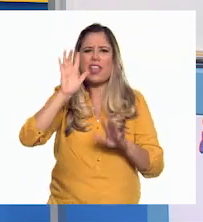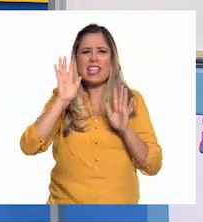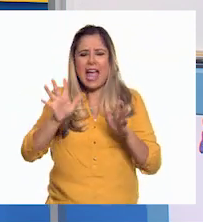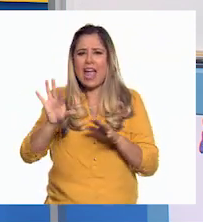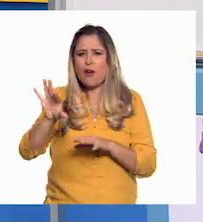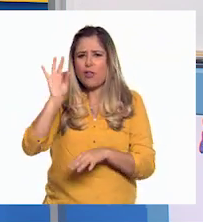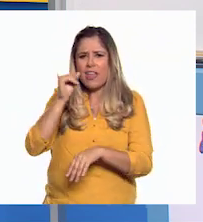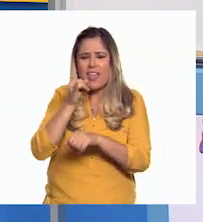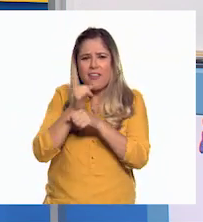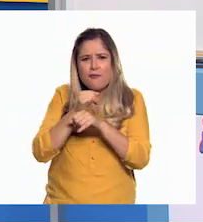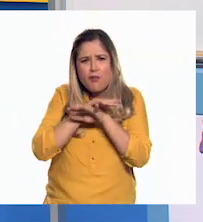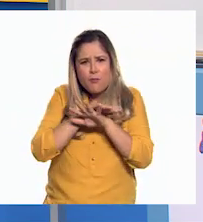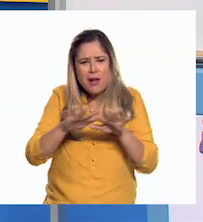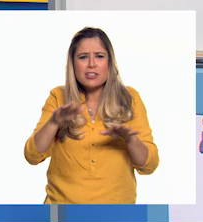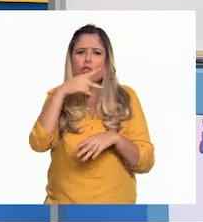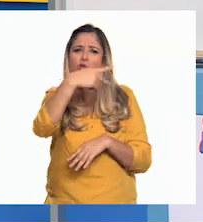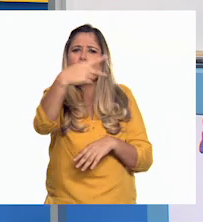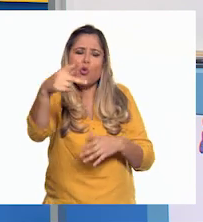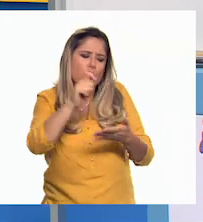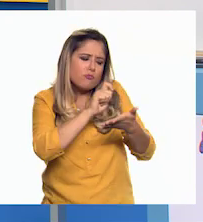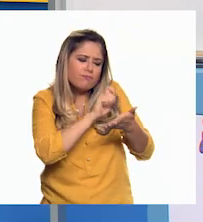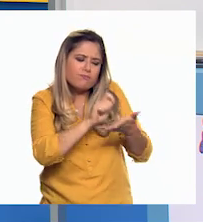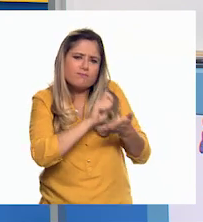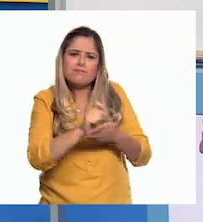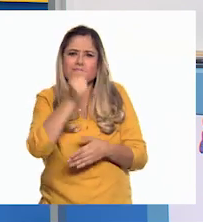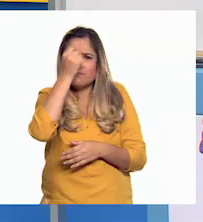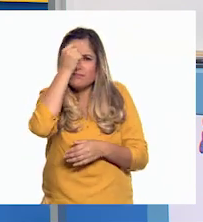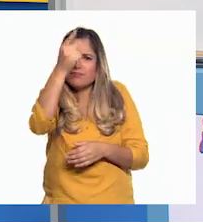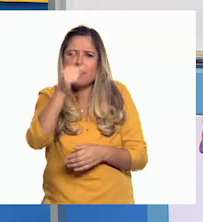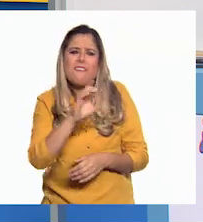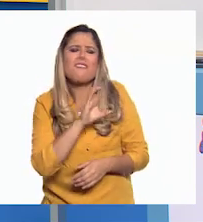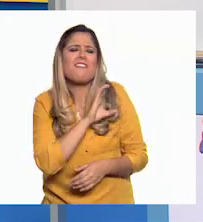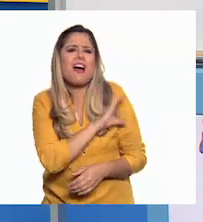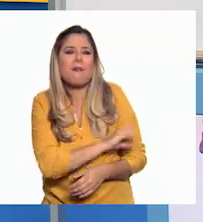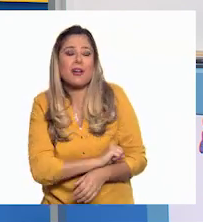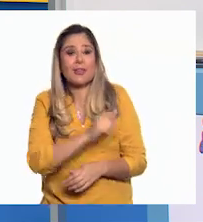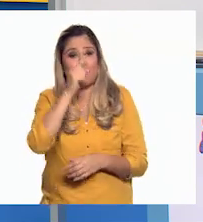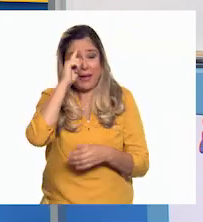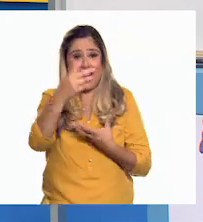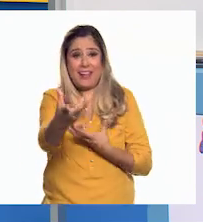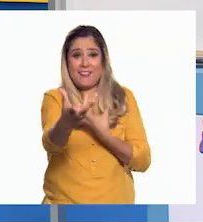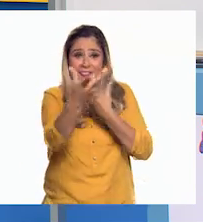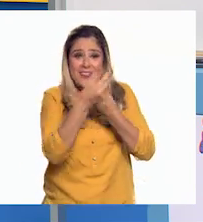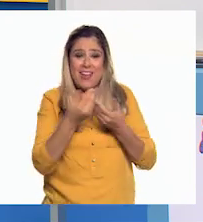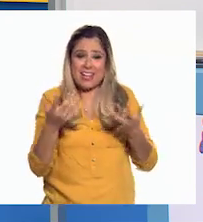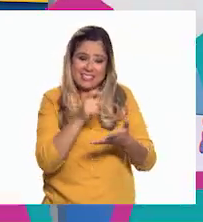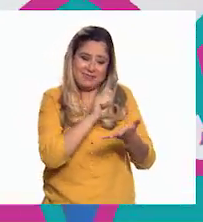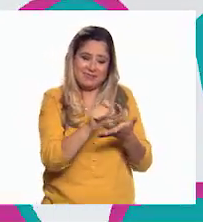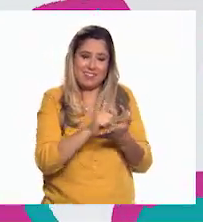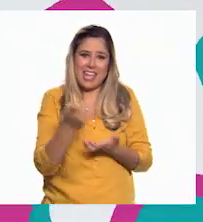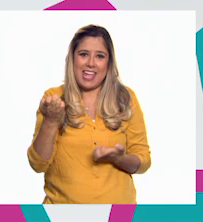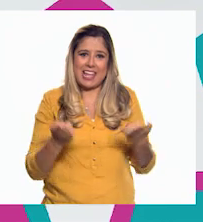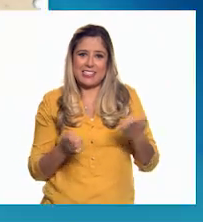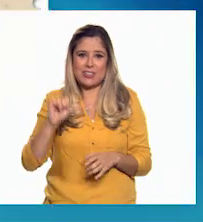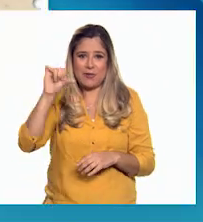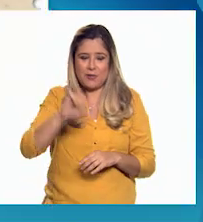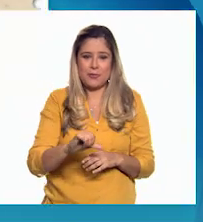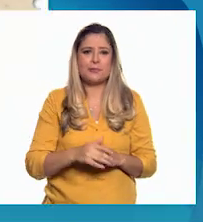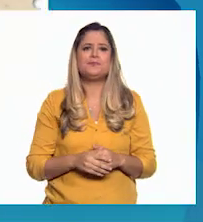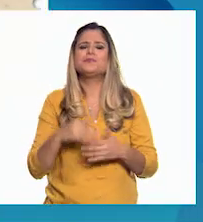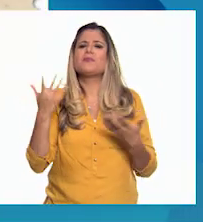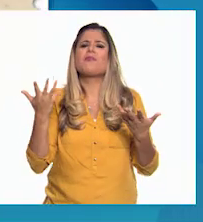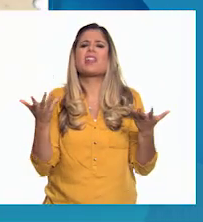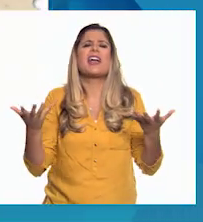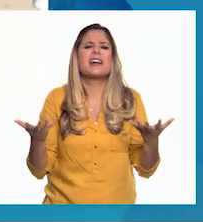información sobre su escritora o escritor favorito, para que hagan junto con nosotros el ejercicio de hoy. Lo que vamos a hacer